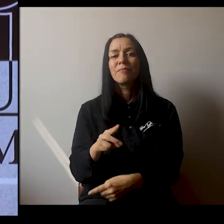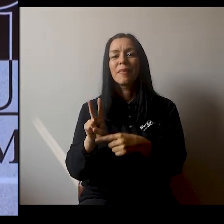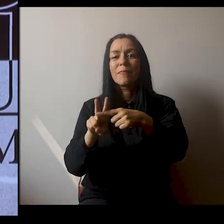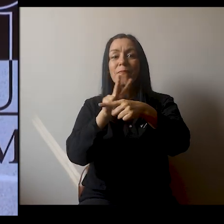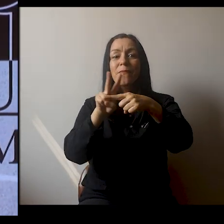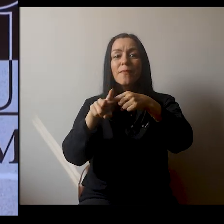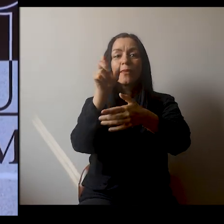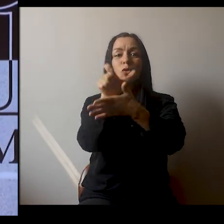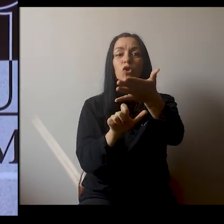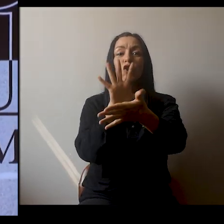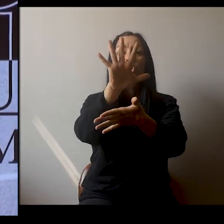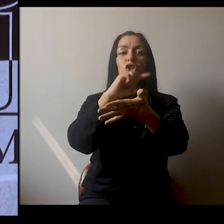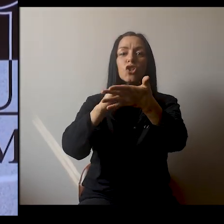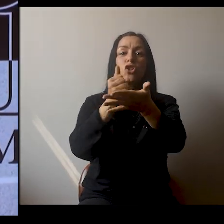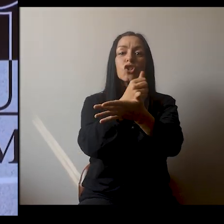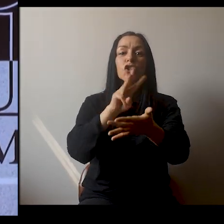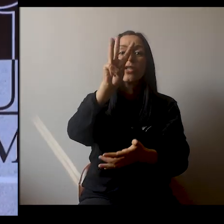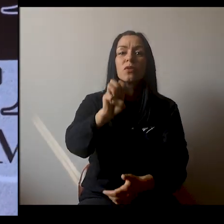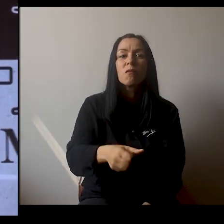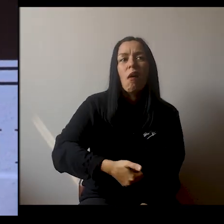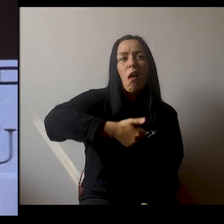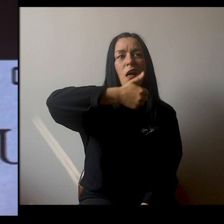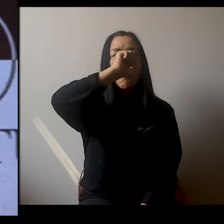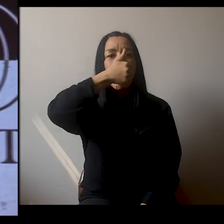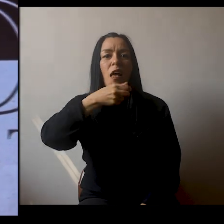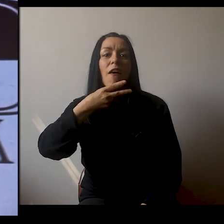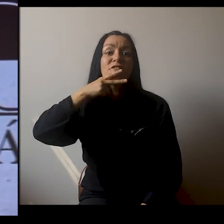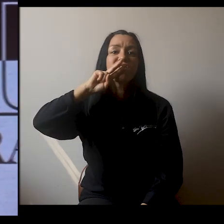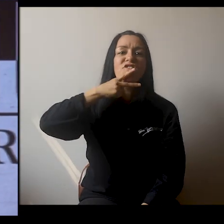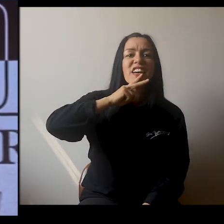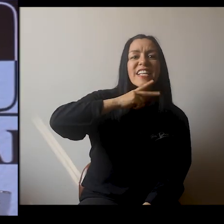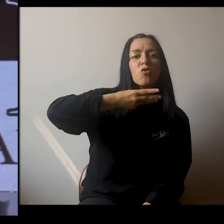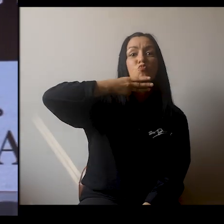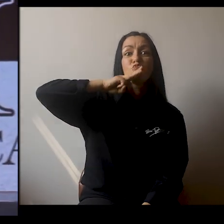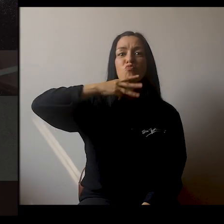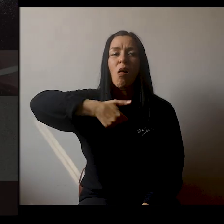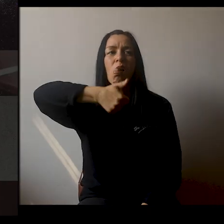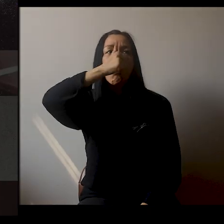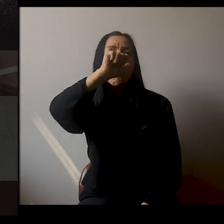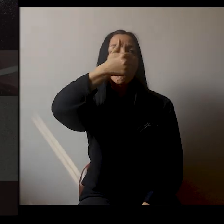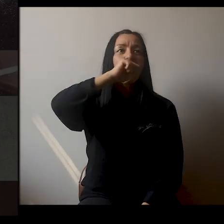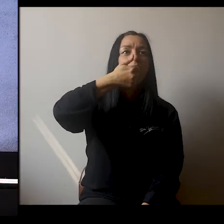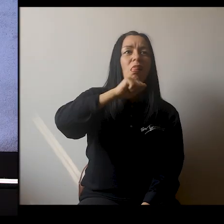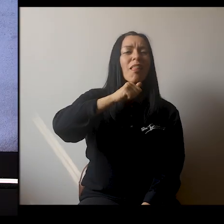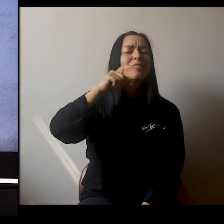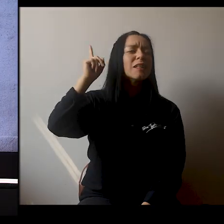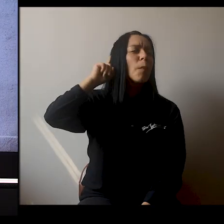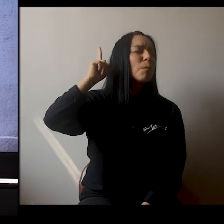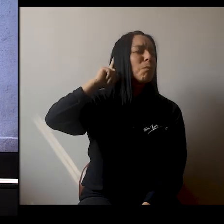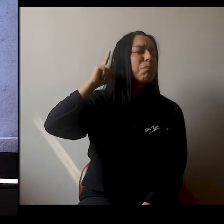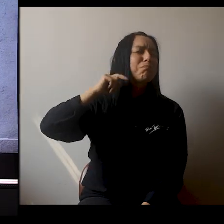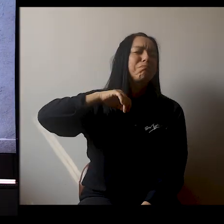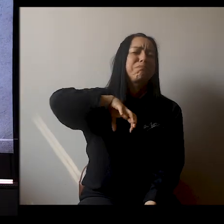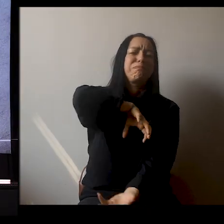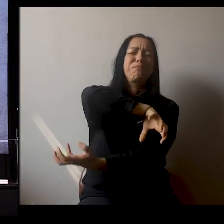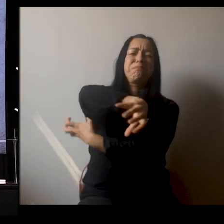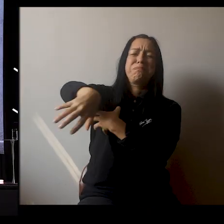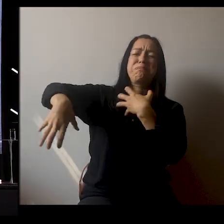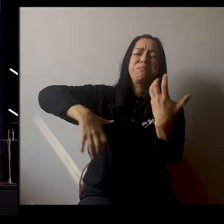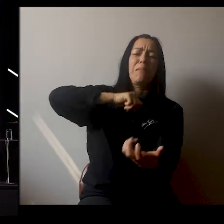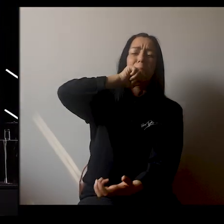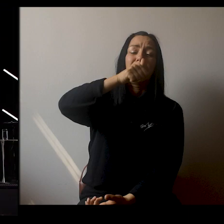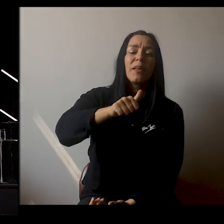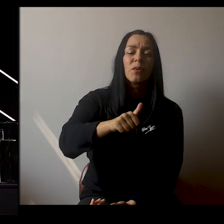Efesios 5:18. Ahí dice: no se embriaguen con vino, con alcohol, porque eso los lleva a